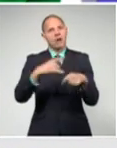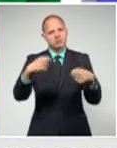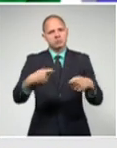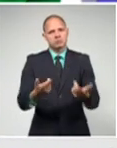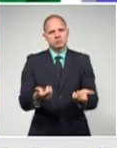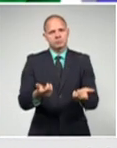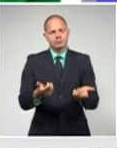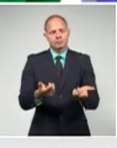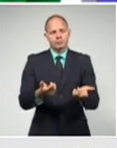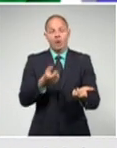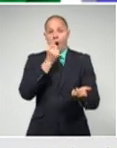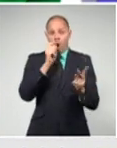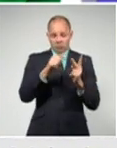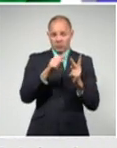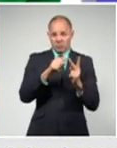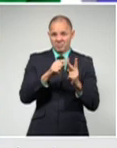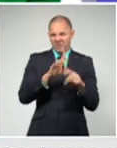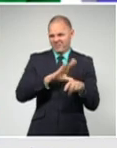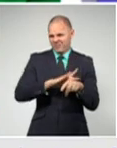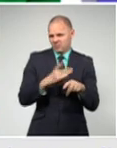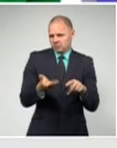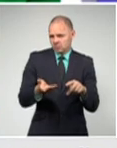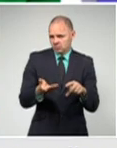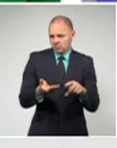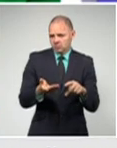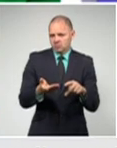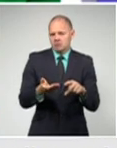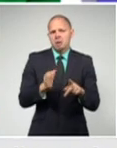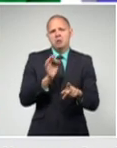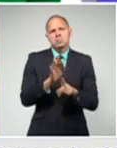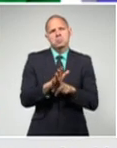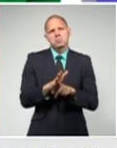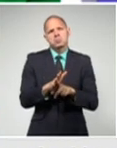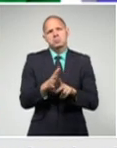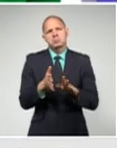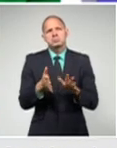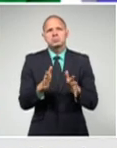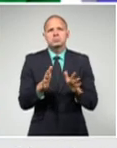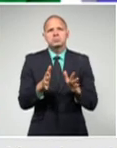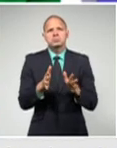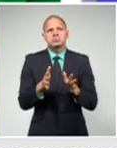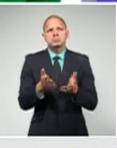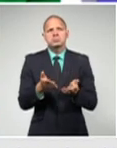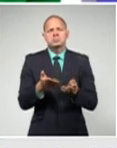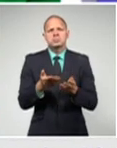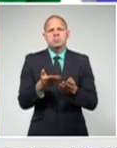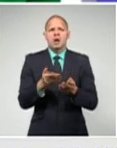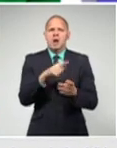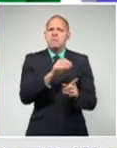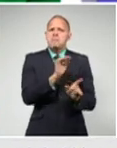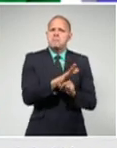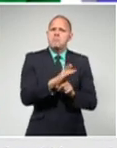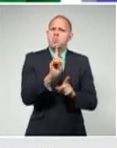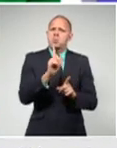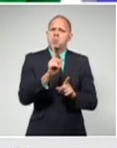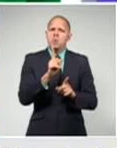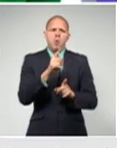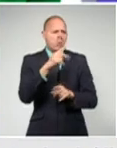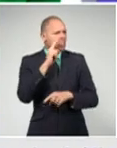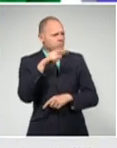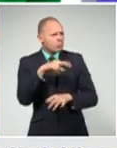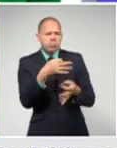síntomas, inicialmente él no tenía síntomas, este